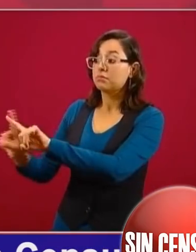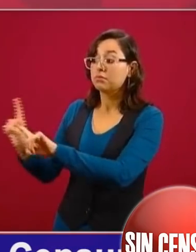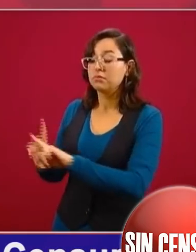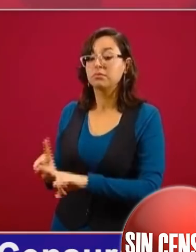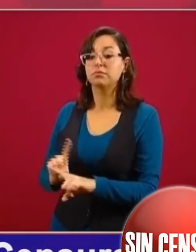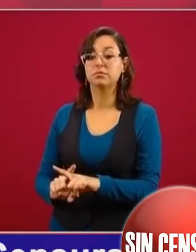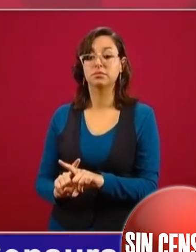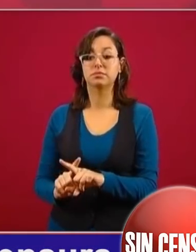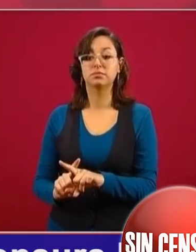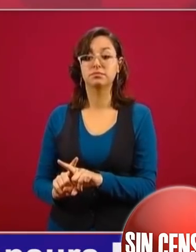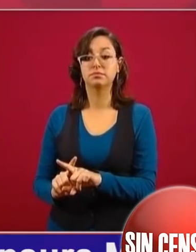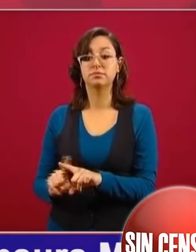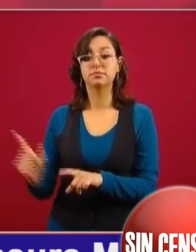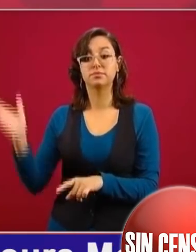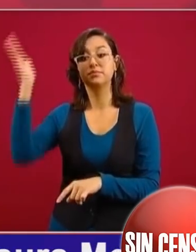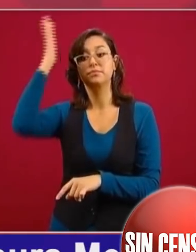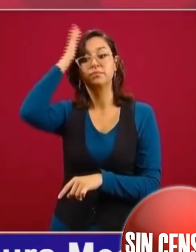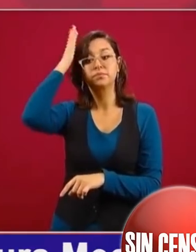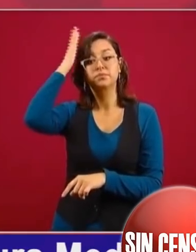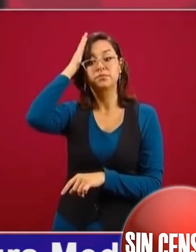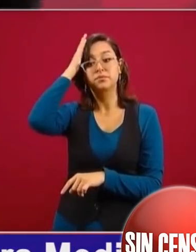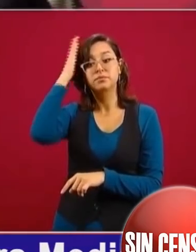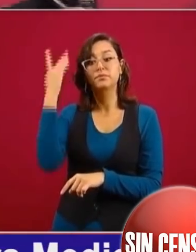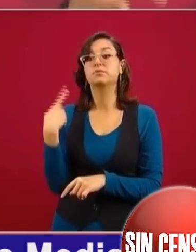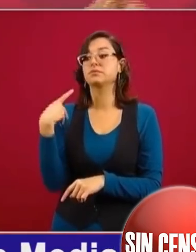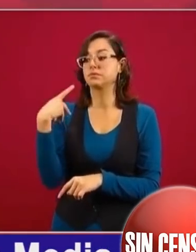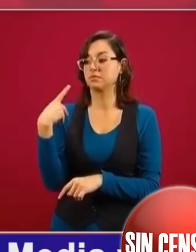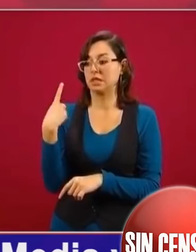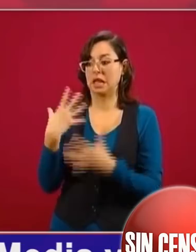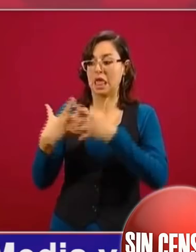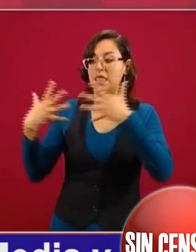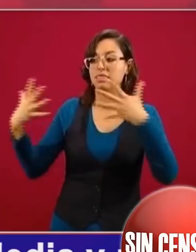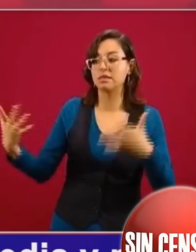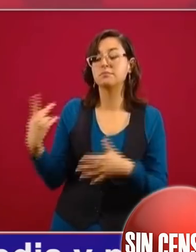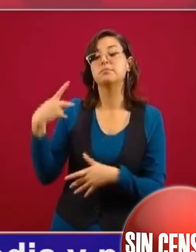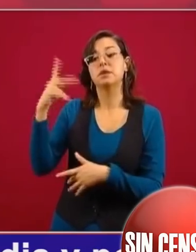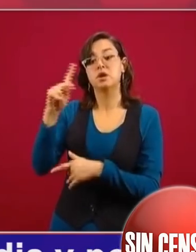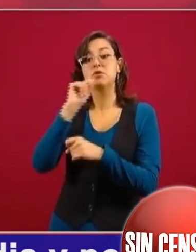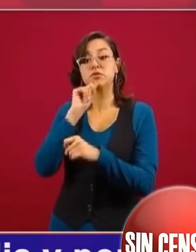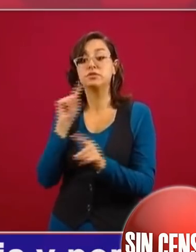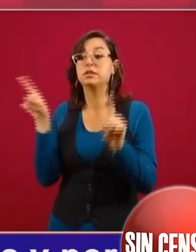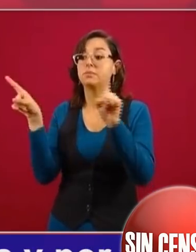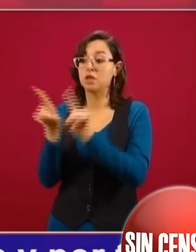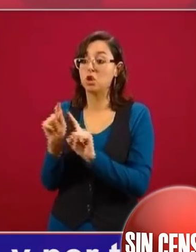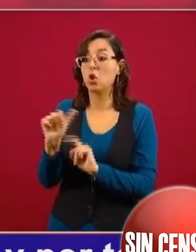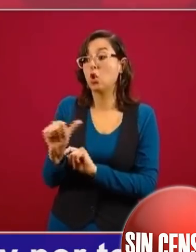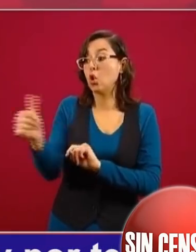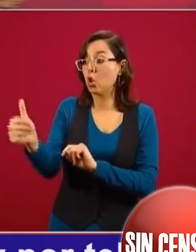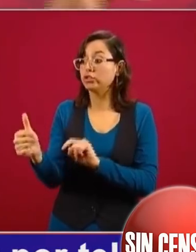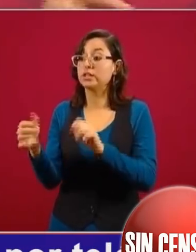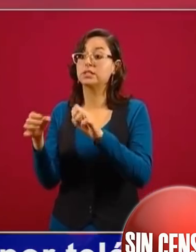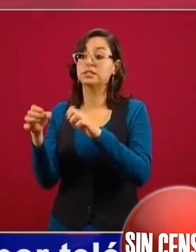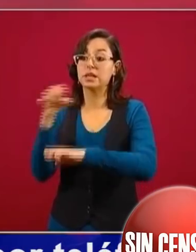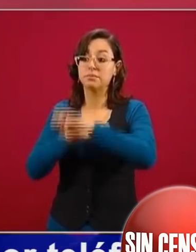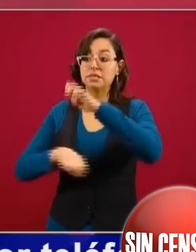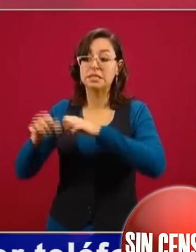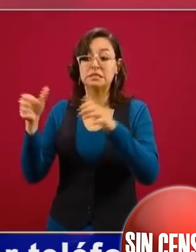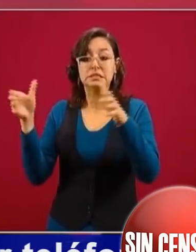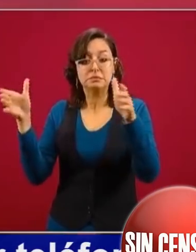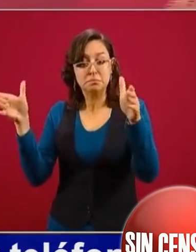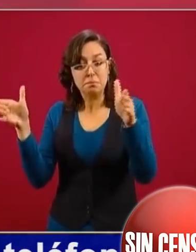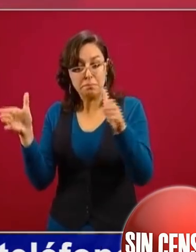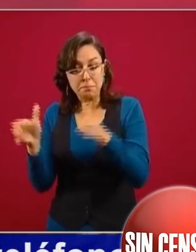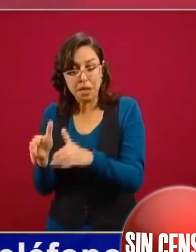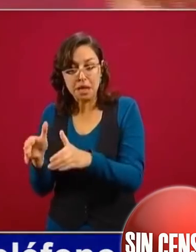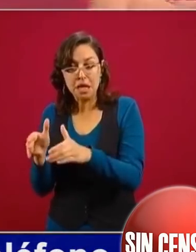matrices, pero hay muchísimas empresas alrededor de esas empresas grandes que